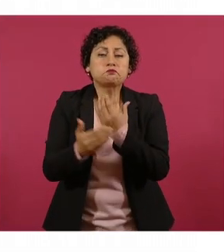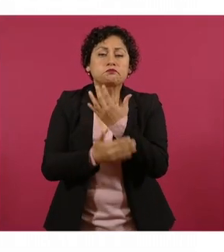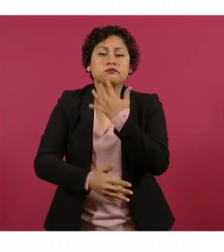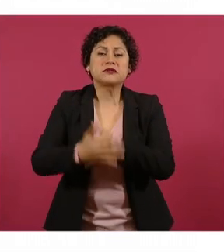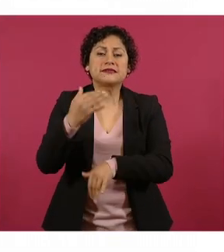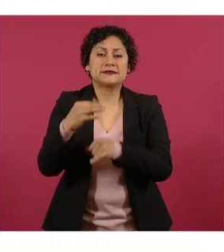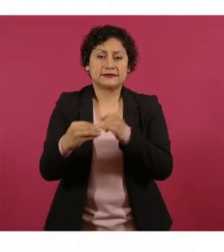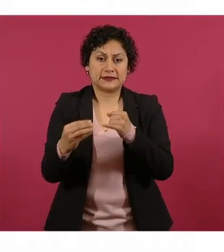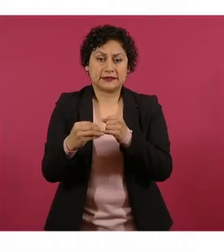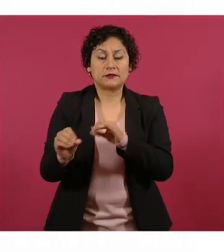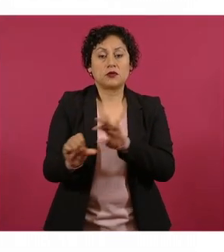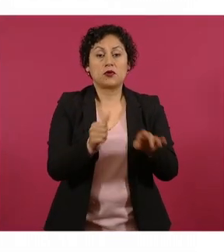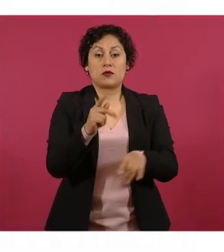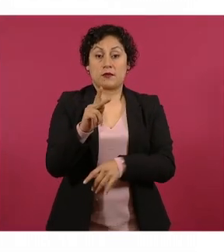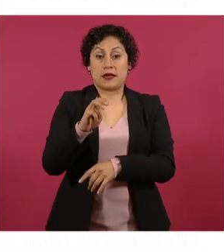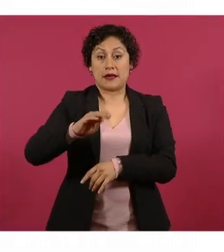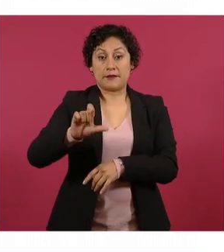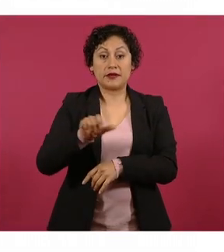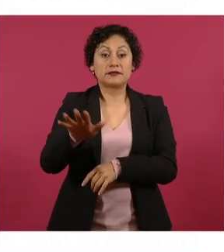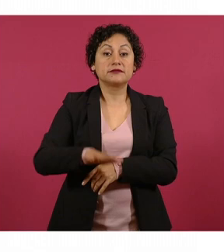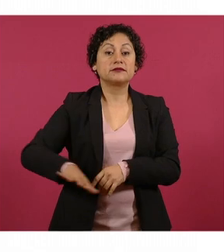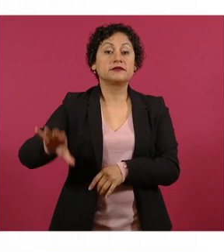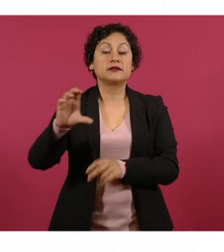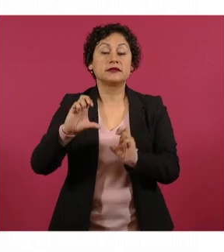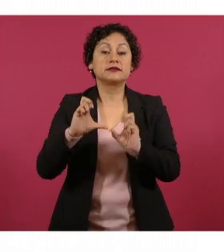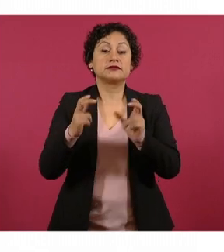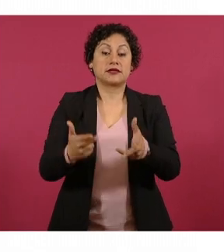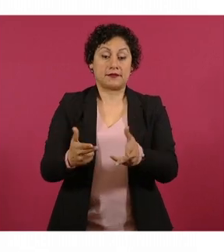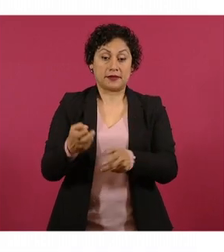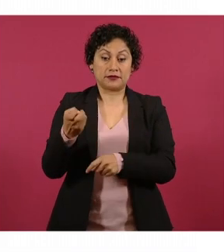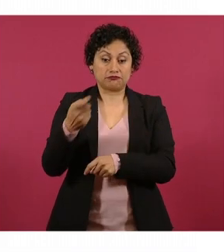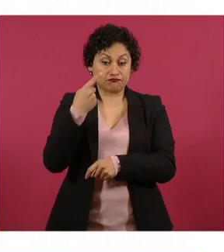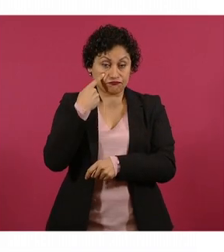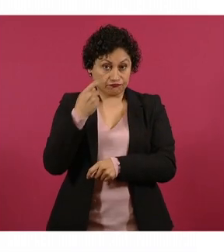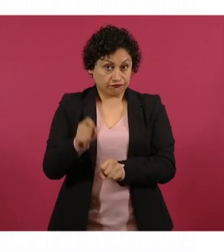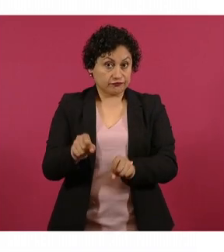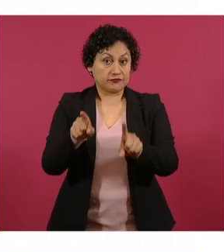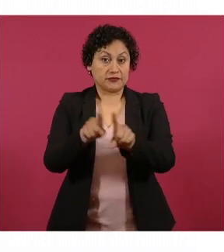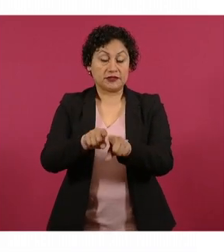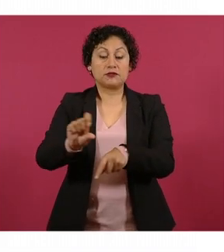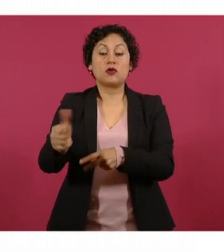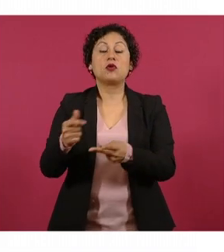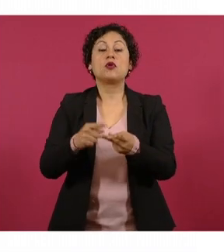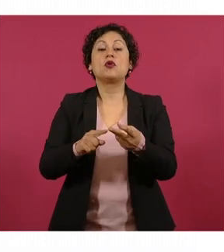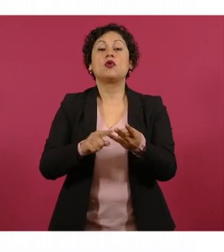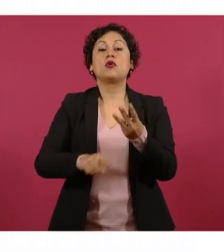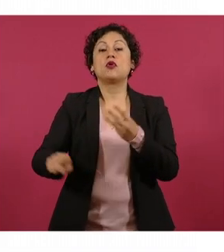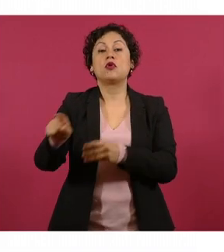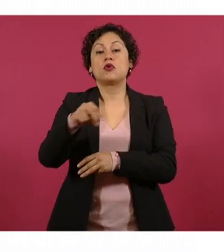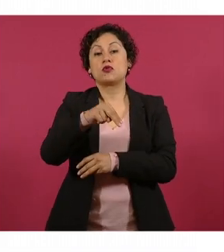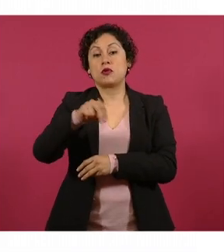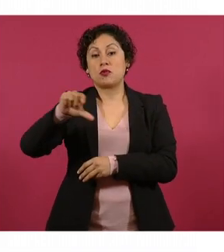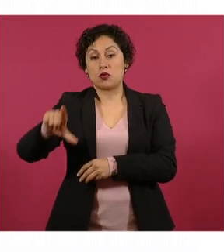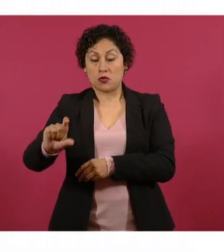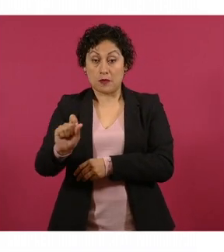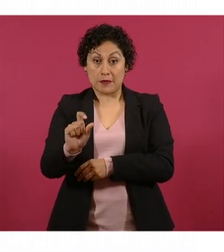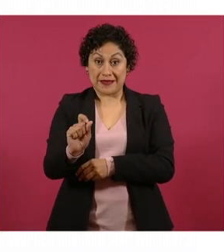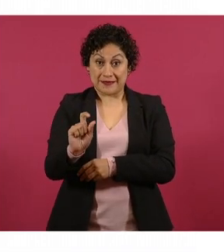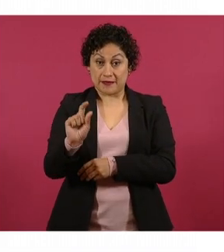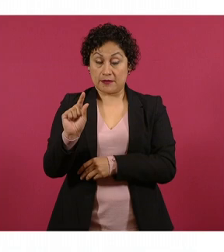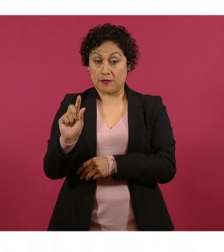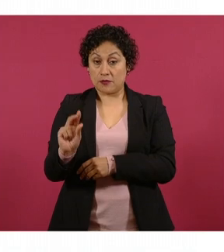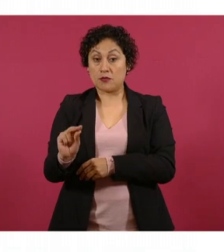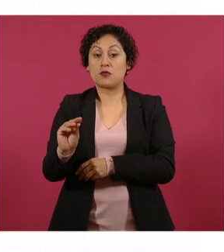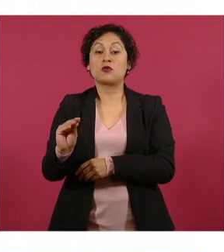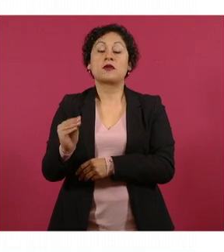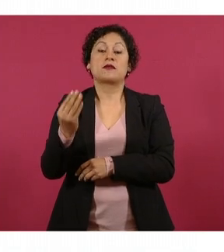Pemex, en el caso de Chiapas, en 21 pesos con 81 centavos el litro, Cofsa Gas, en Cadereyta, Nuevo León, 20.99 y